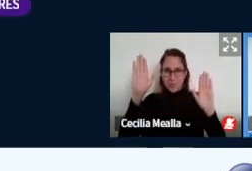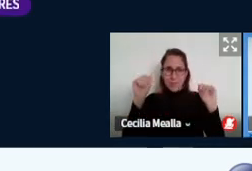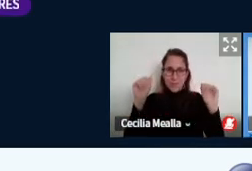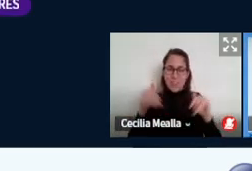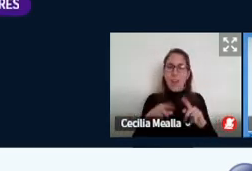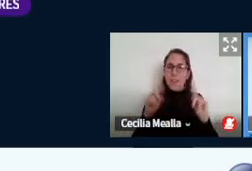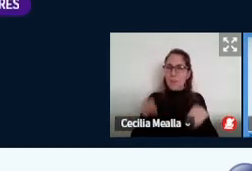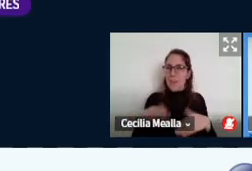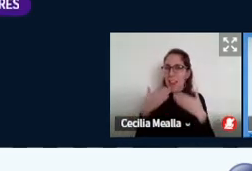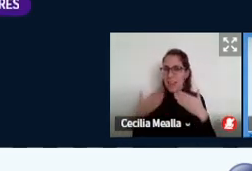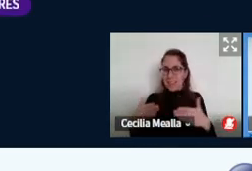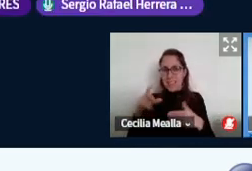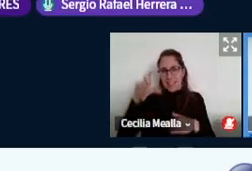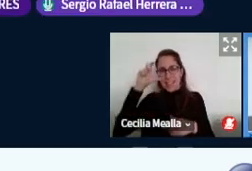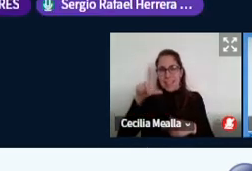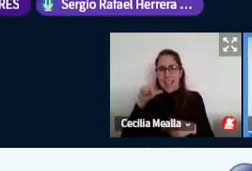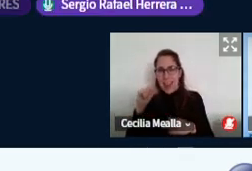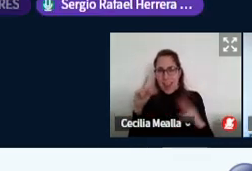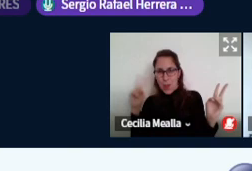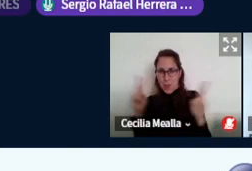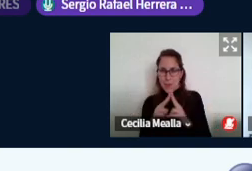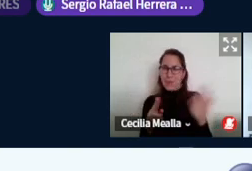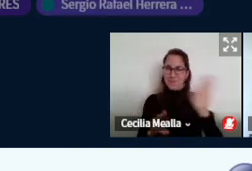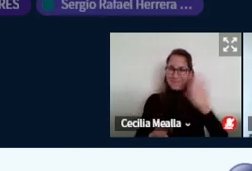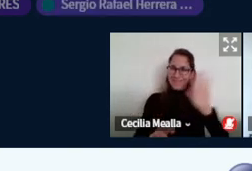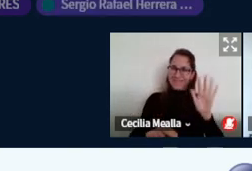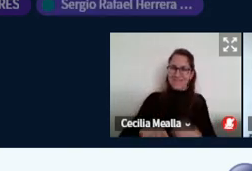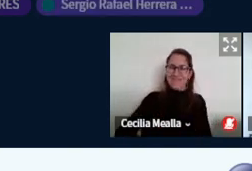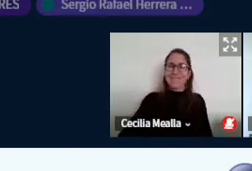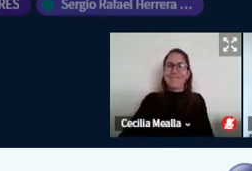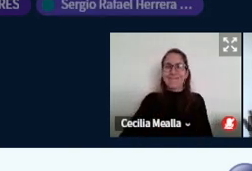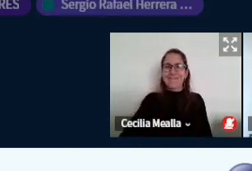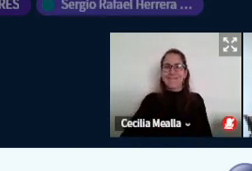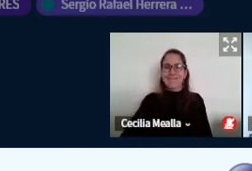chicos. Y gracias, Cecilia. Nos estamos viendo. Gracias. Nos vemos. Adiós.